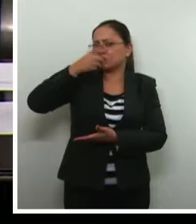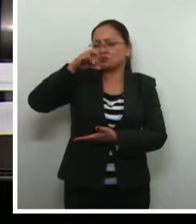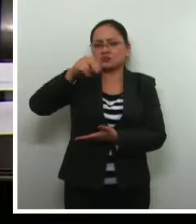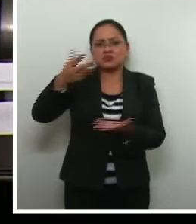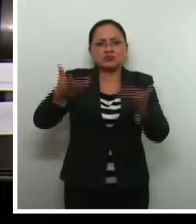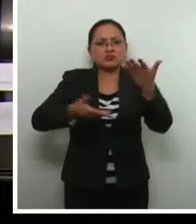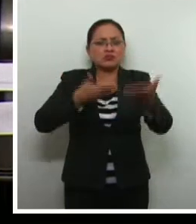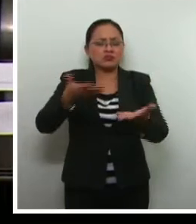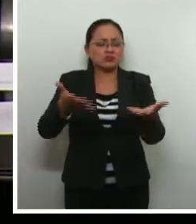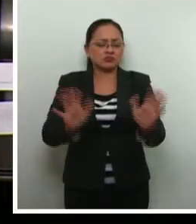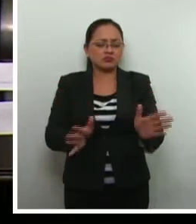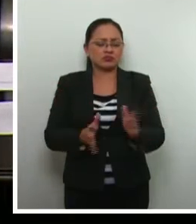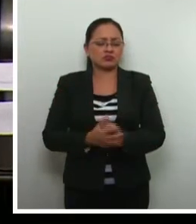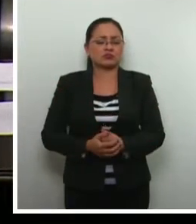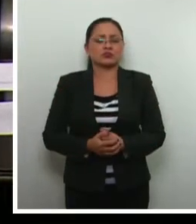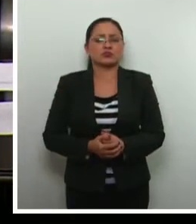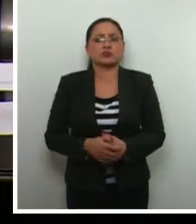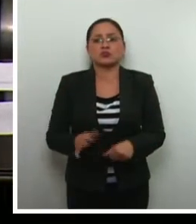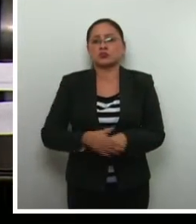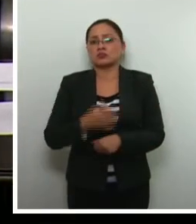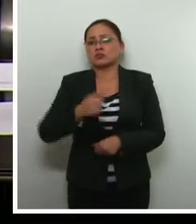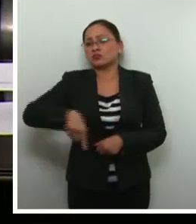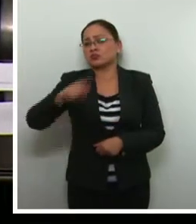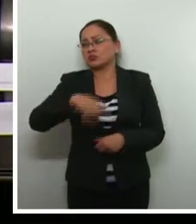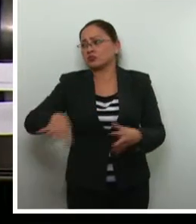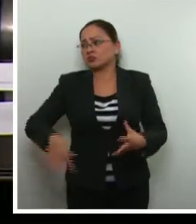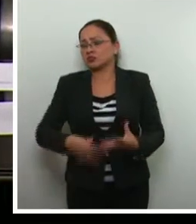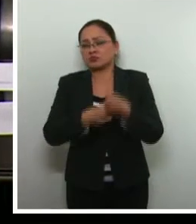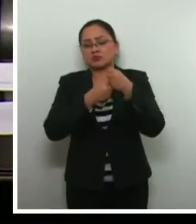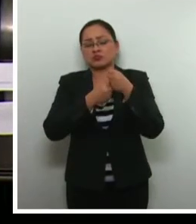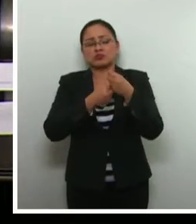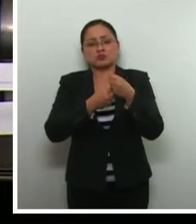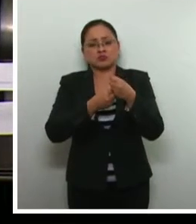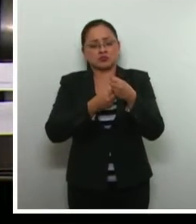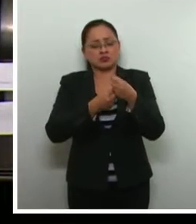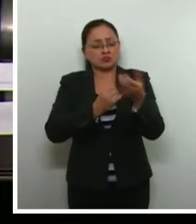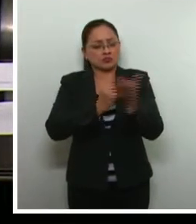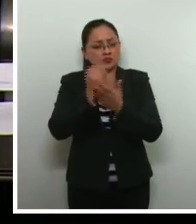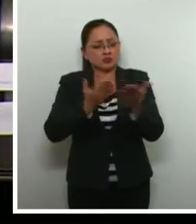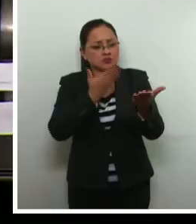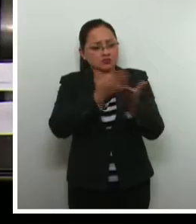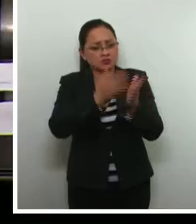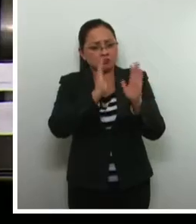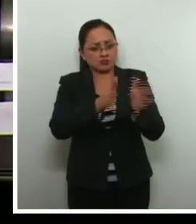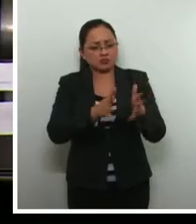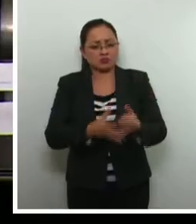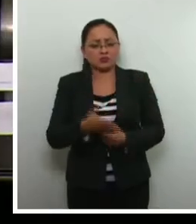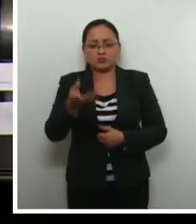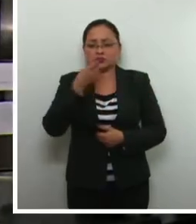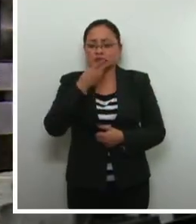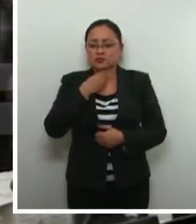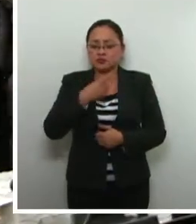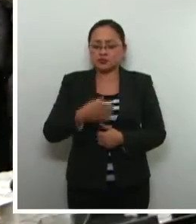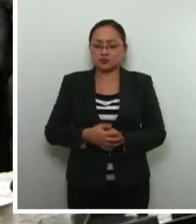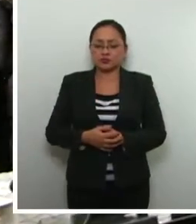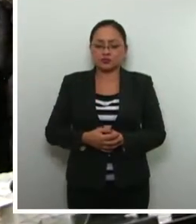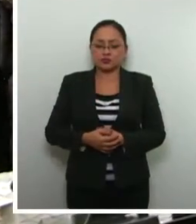calificada, porque se votó el conjunto del documento. Dígame.